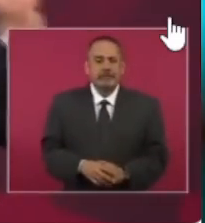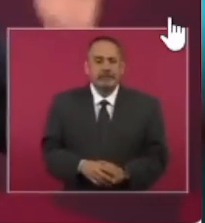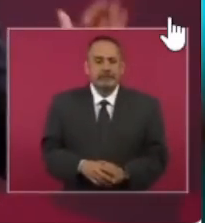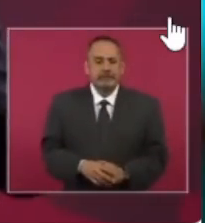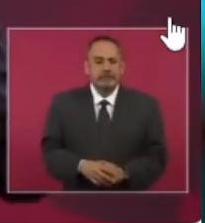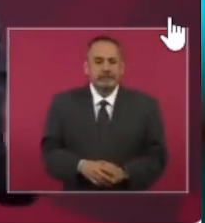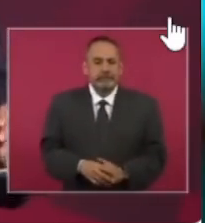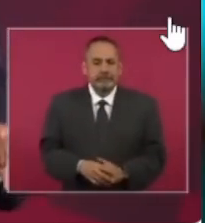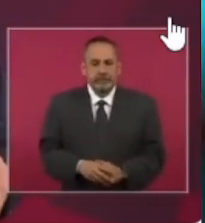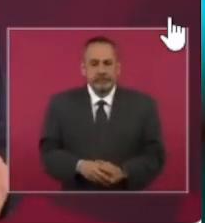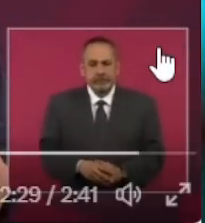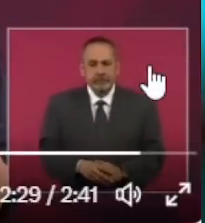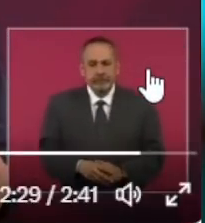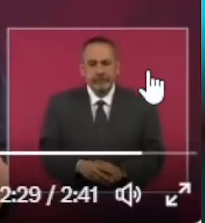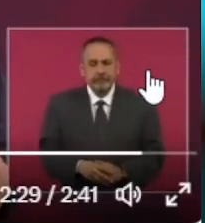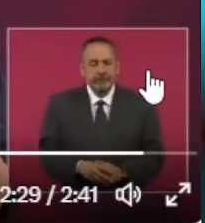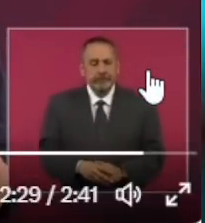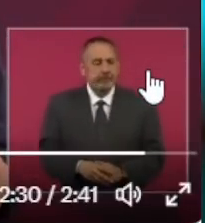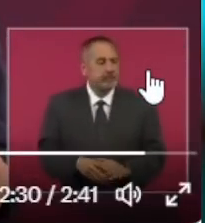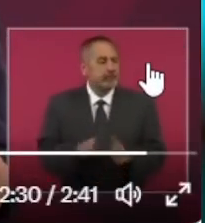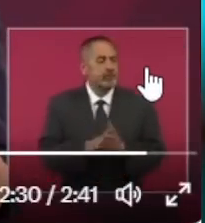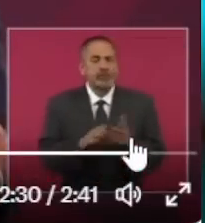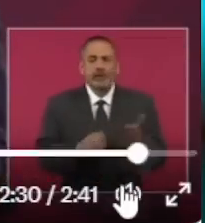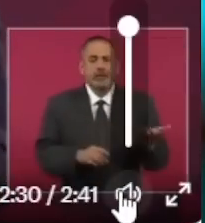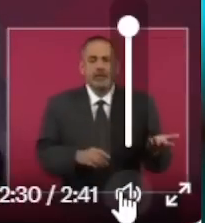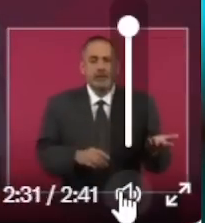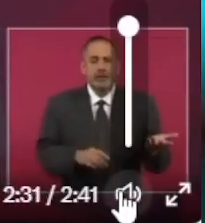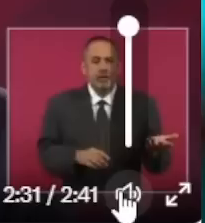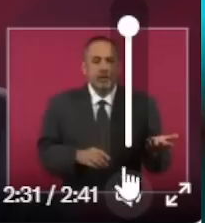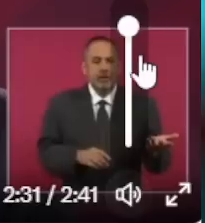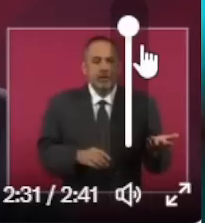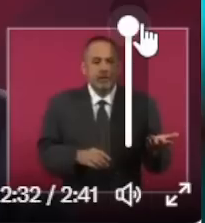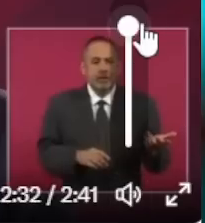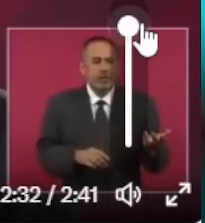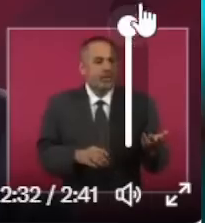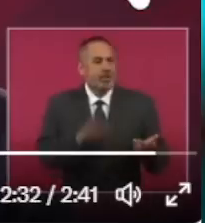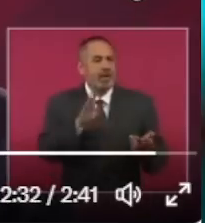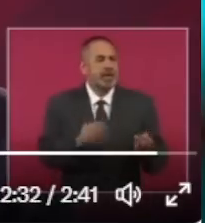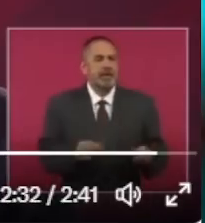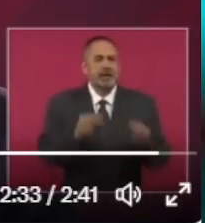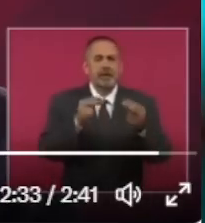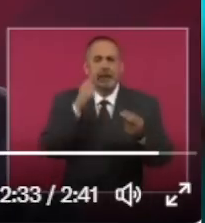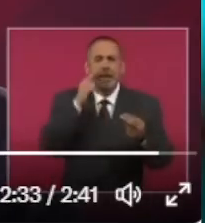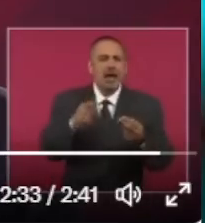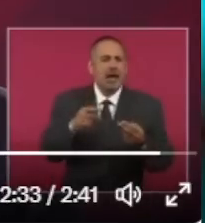si se tratara de poner una cadena de fondas